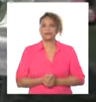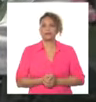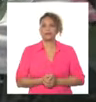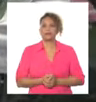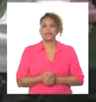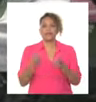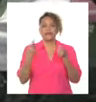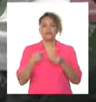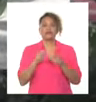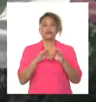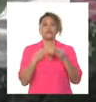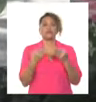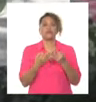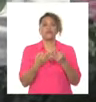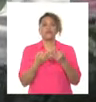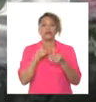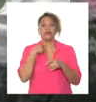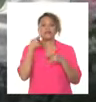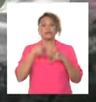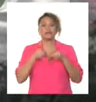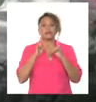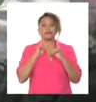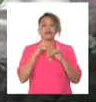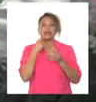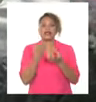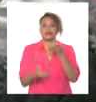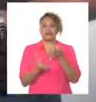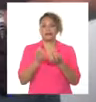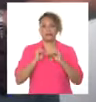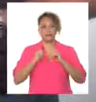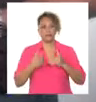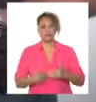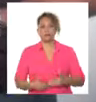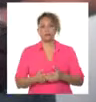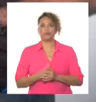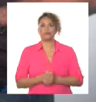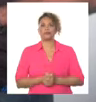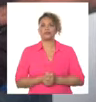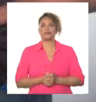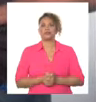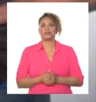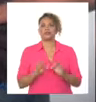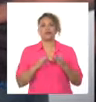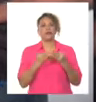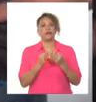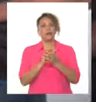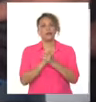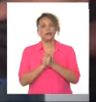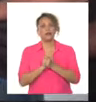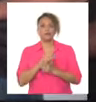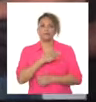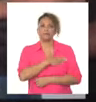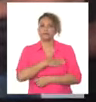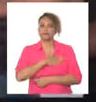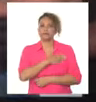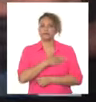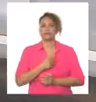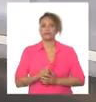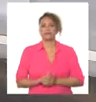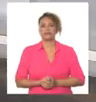decisión familiar, su cadáver será cremado. Llegue a sus familiares y amigos nuestras más sinceras condolencias.